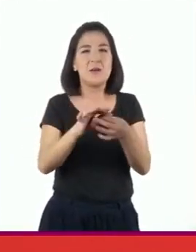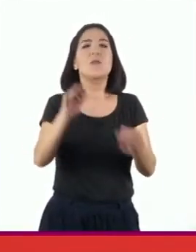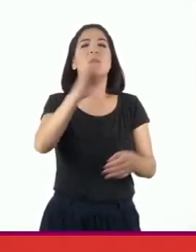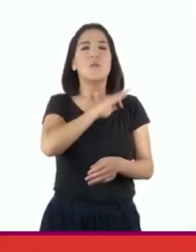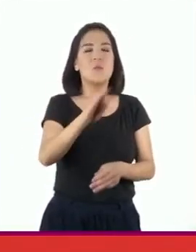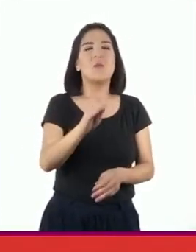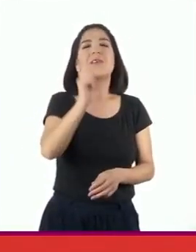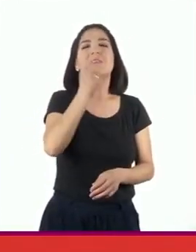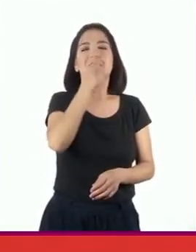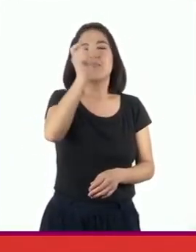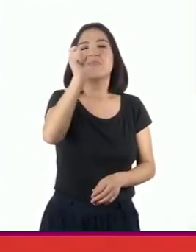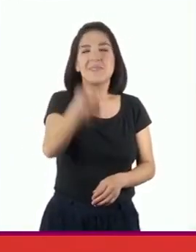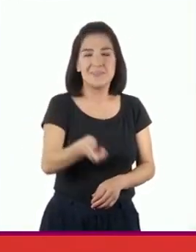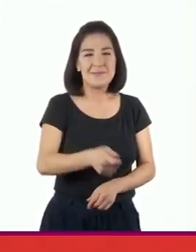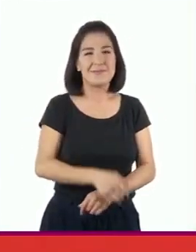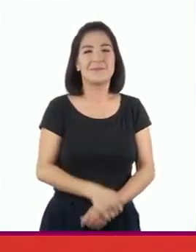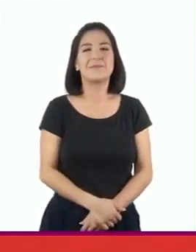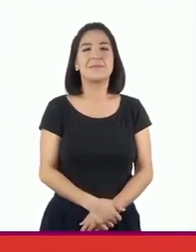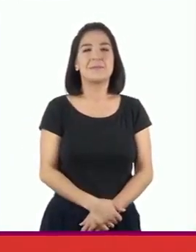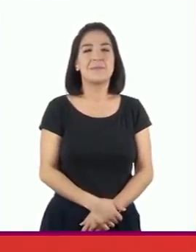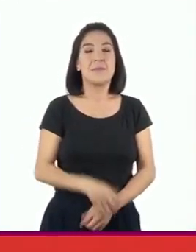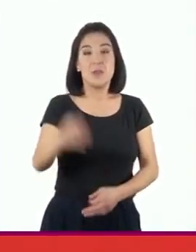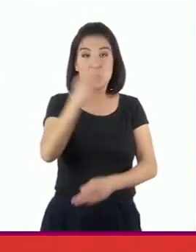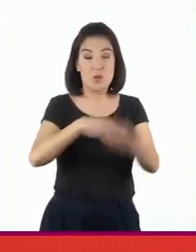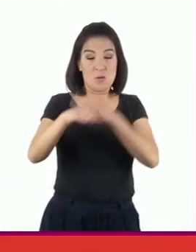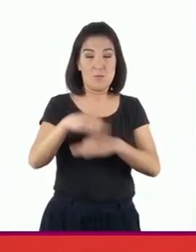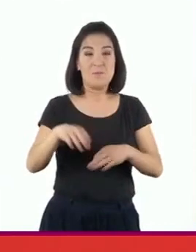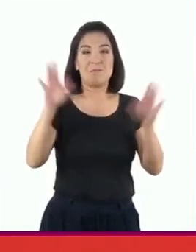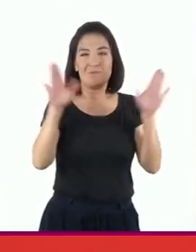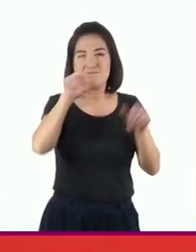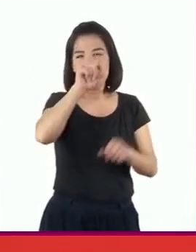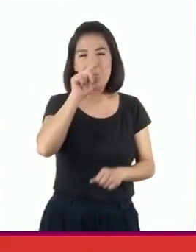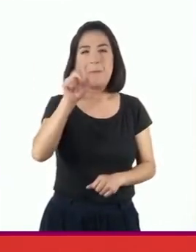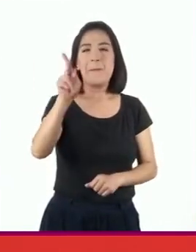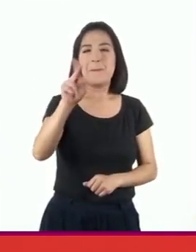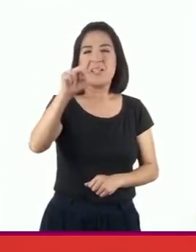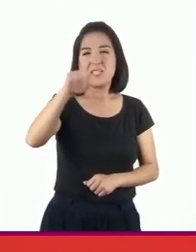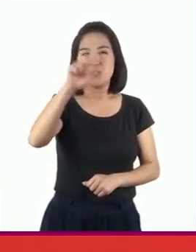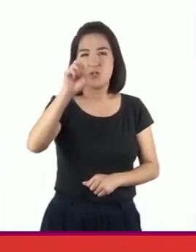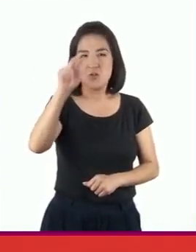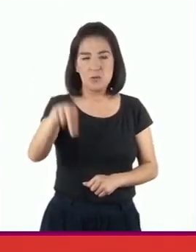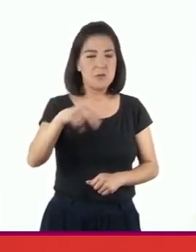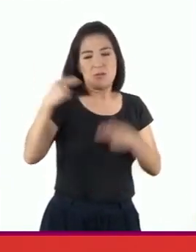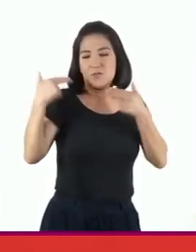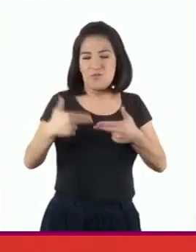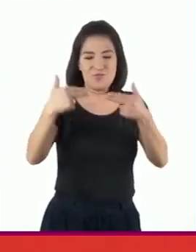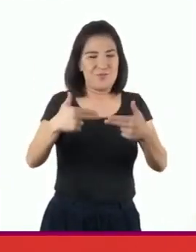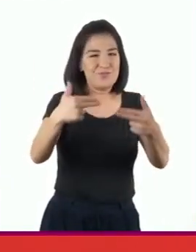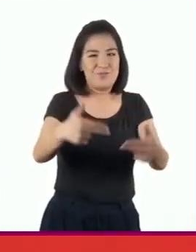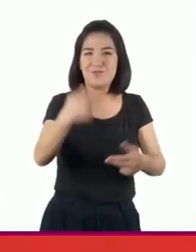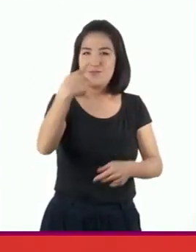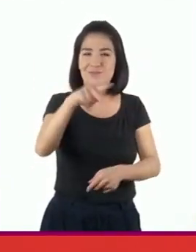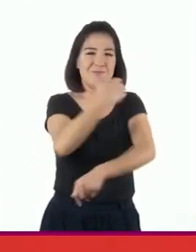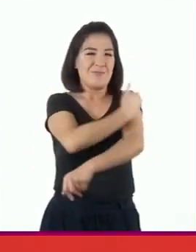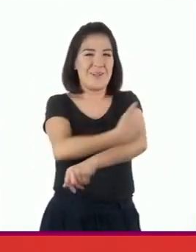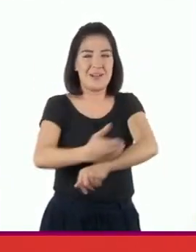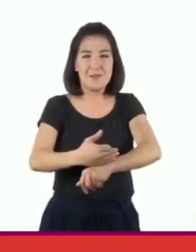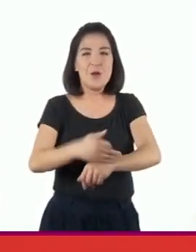logran sobrevivir y reproducirse, heredando a sus descendientes esas características.